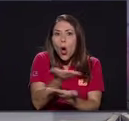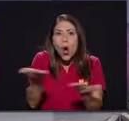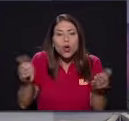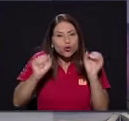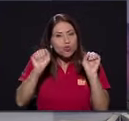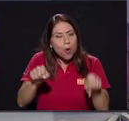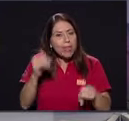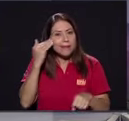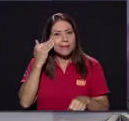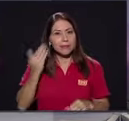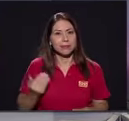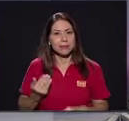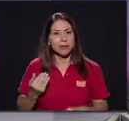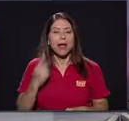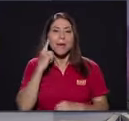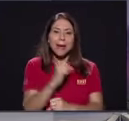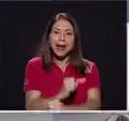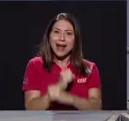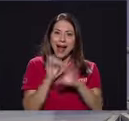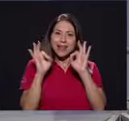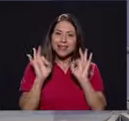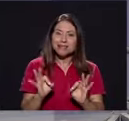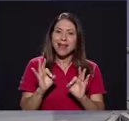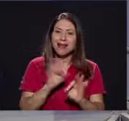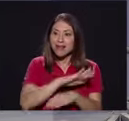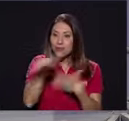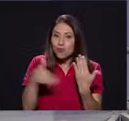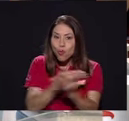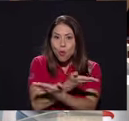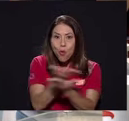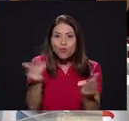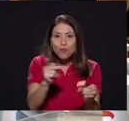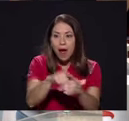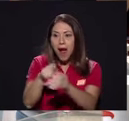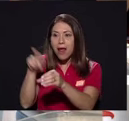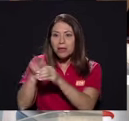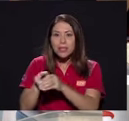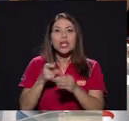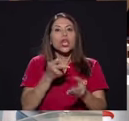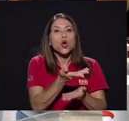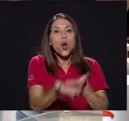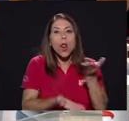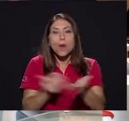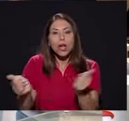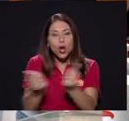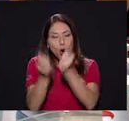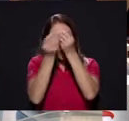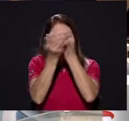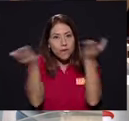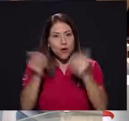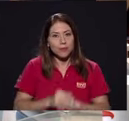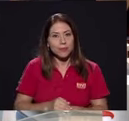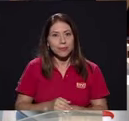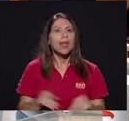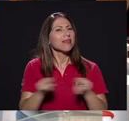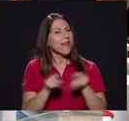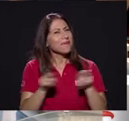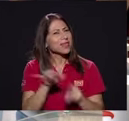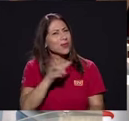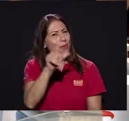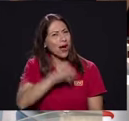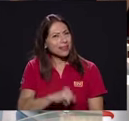por parte de todos los ciudadanos, para poder garantizar con eso entonces una participación y una colaboración informada. Sí, de hecho es casi también como una